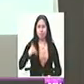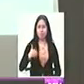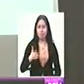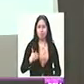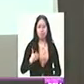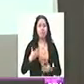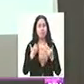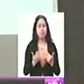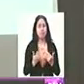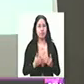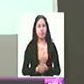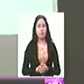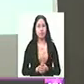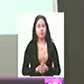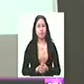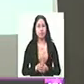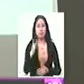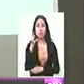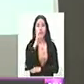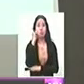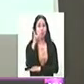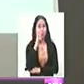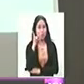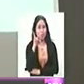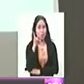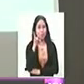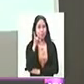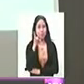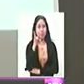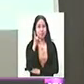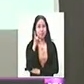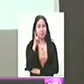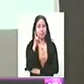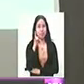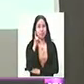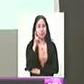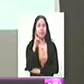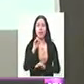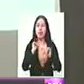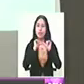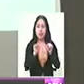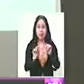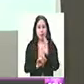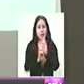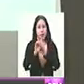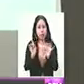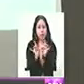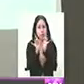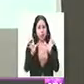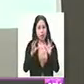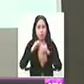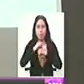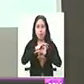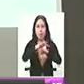en estos momentos, todavía implica un alto riesgo de